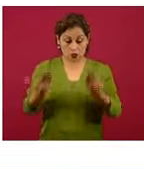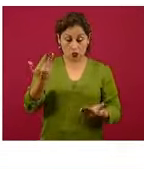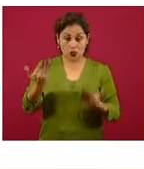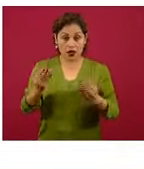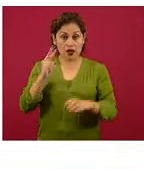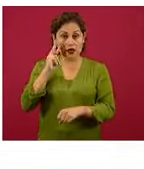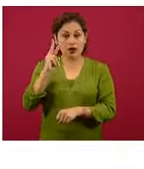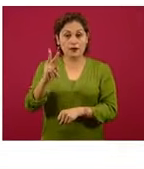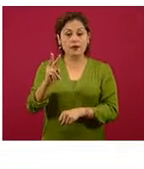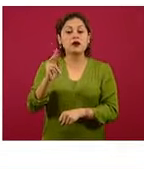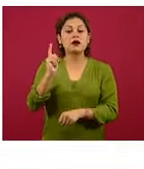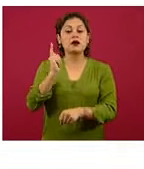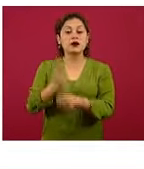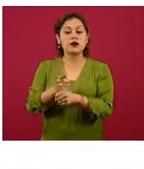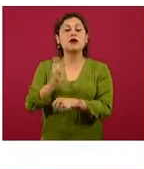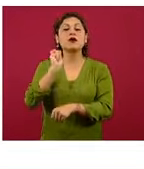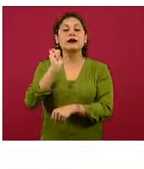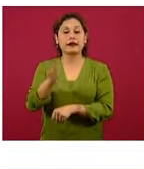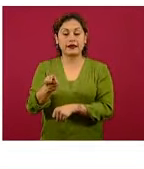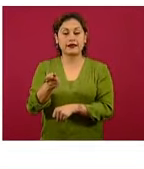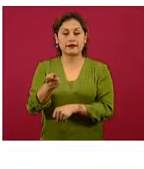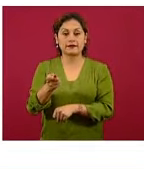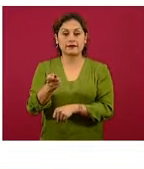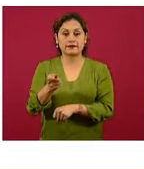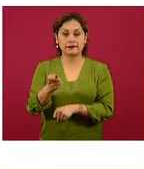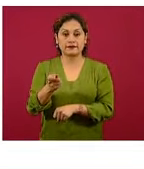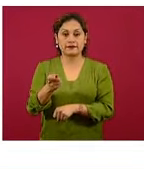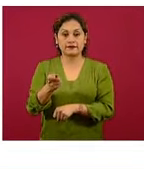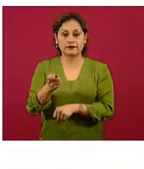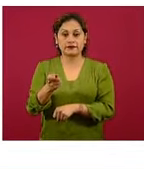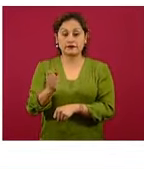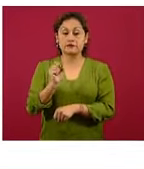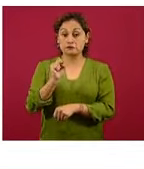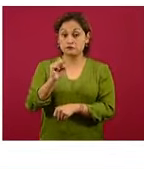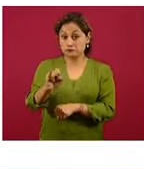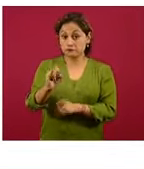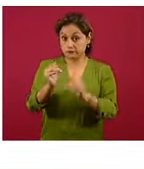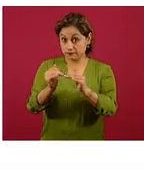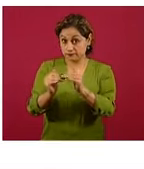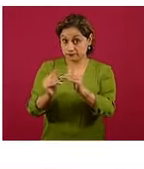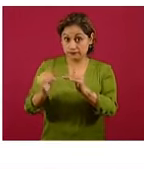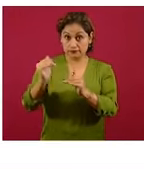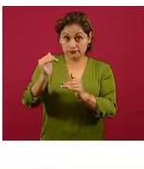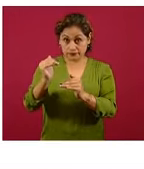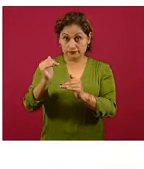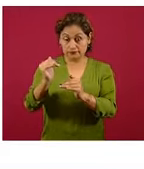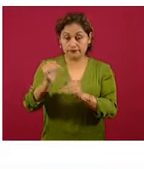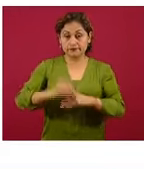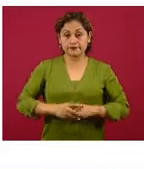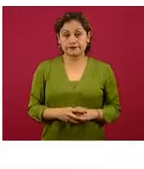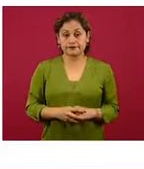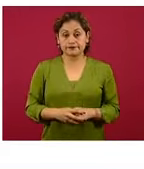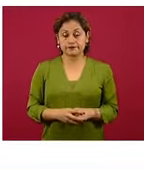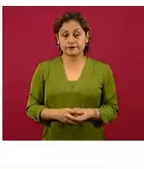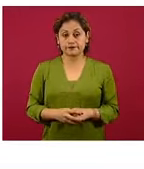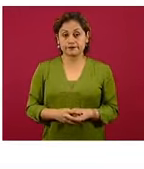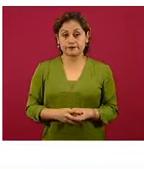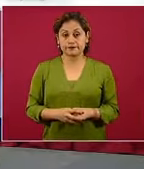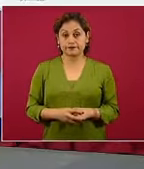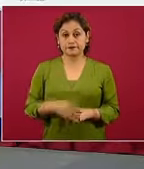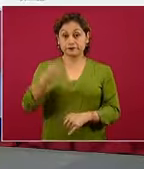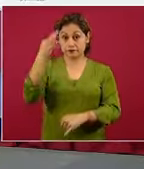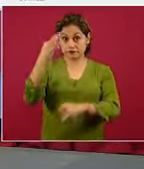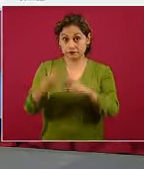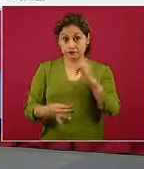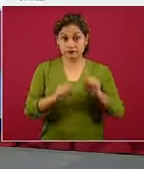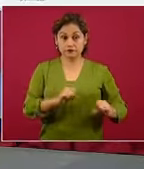cambio positivo, y un cambio positivo lógicamente también refleja pues un incremento en estas últimas semanas. Y finalmente,